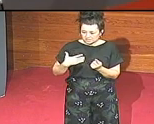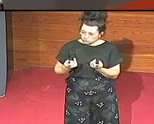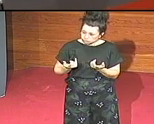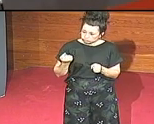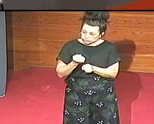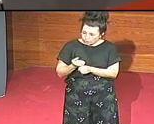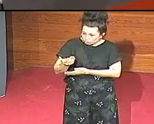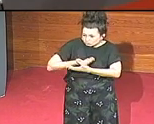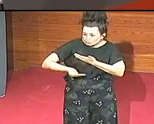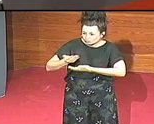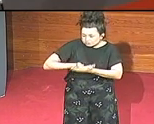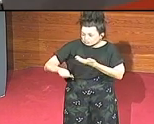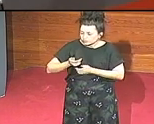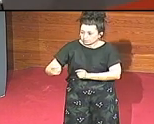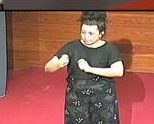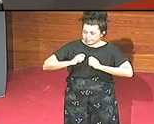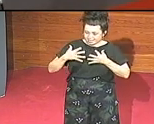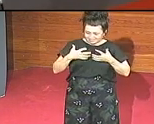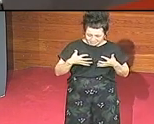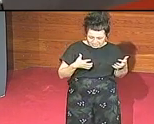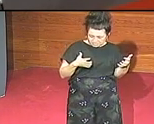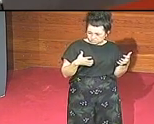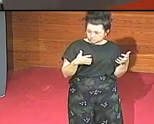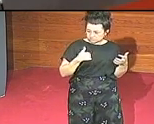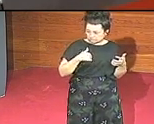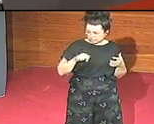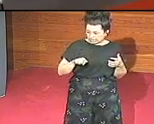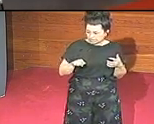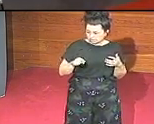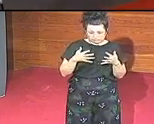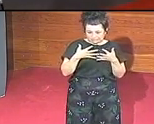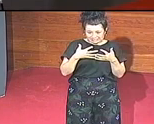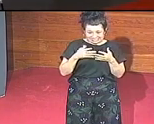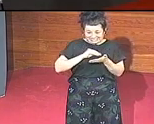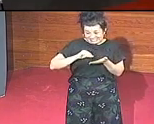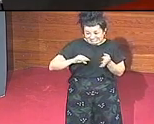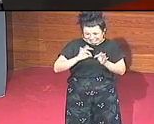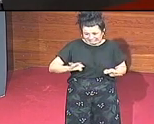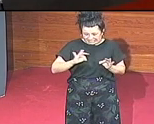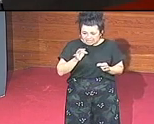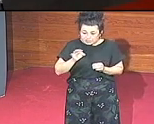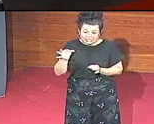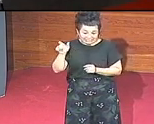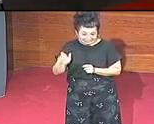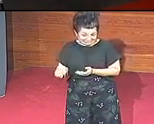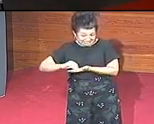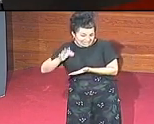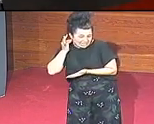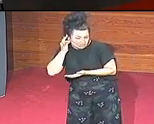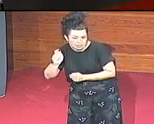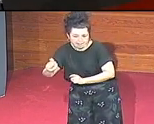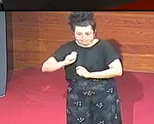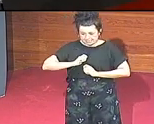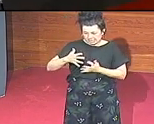entonces ya me pasaba los textos en este caso ahí sí que no escribí nada porque todos los textos me los pasado a ella y lo que trataba de hacer